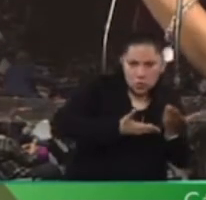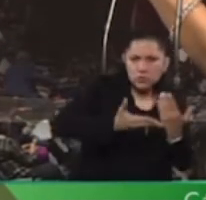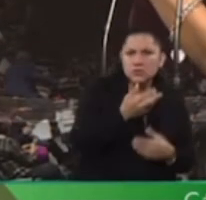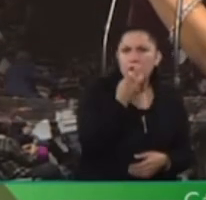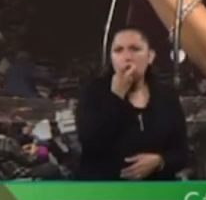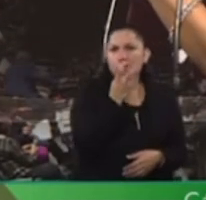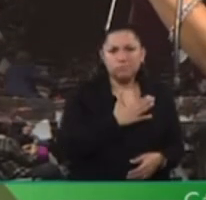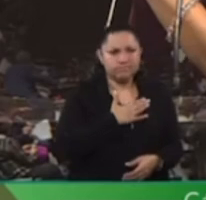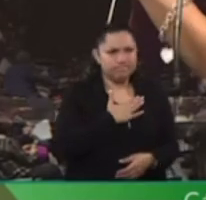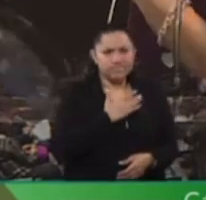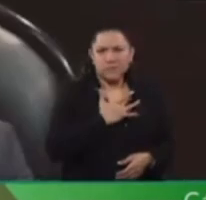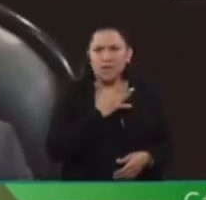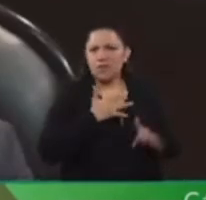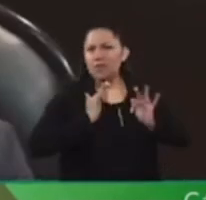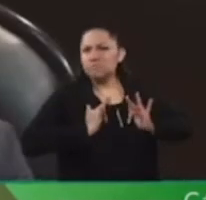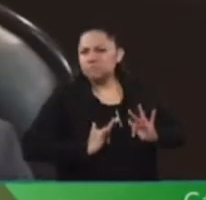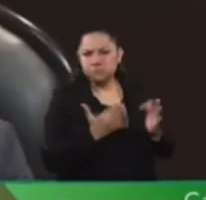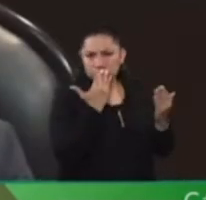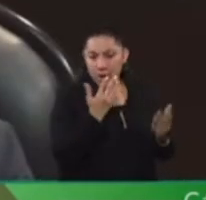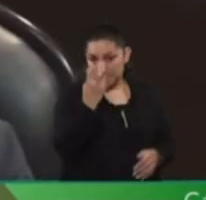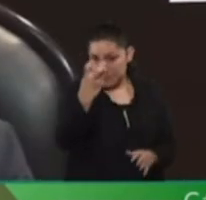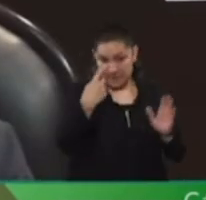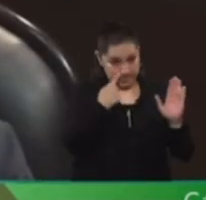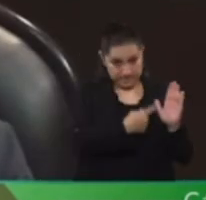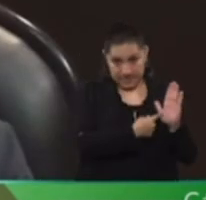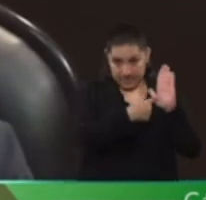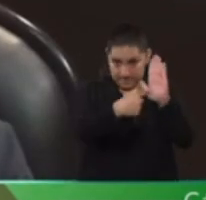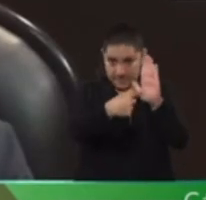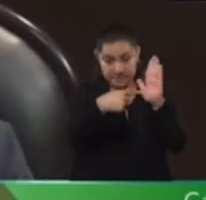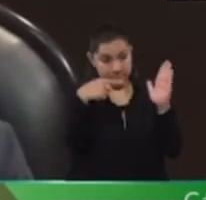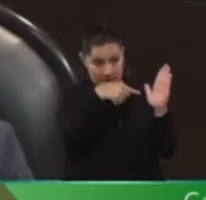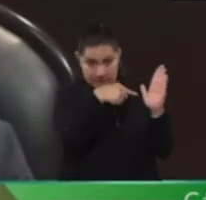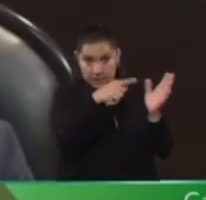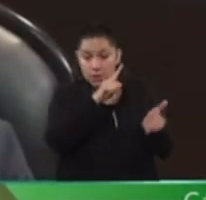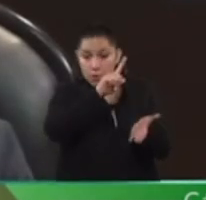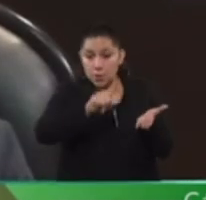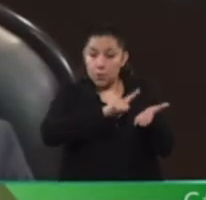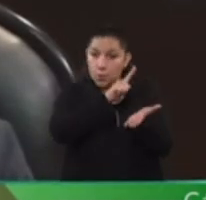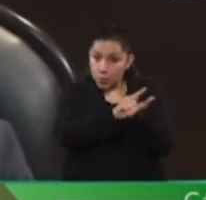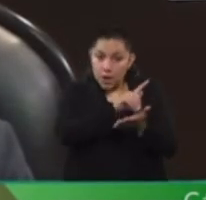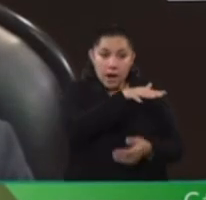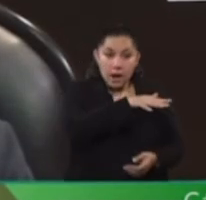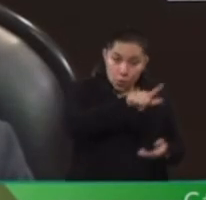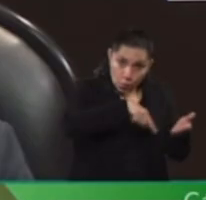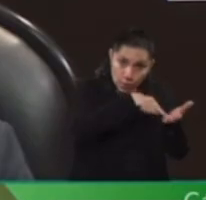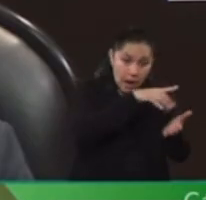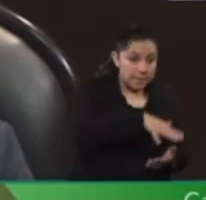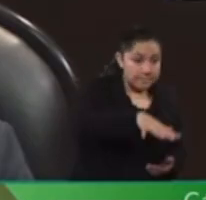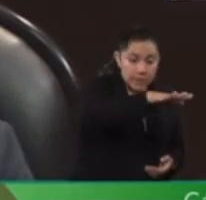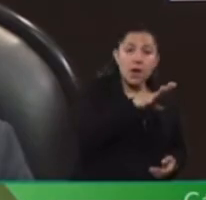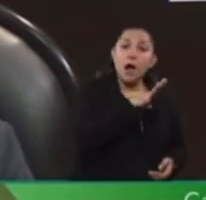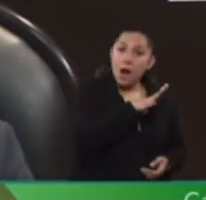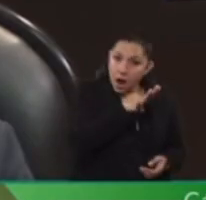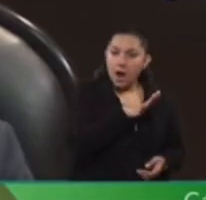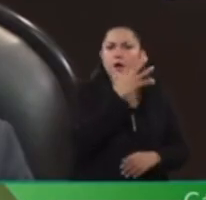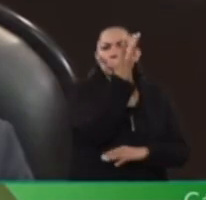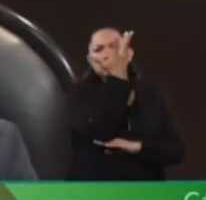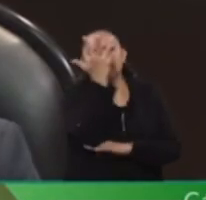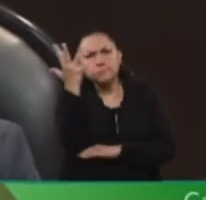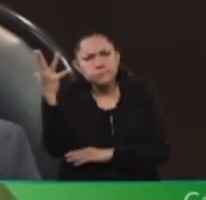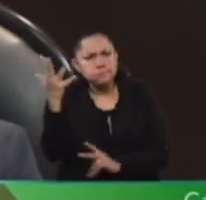ver un entorno donde tenemos acceso a áreas verdes, acceso a una viabilidad,